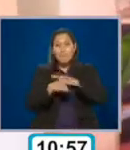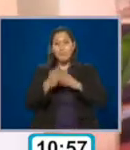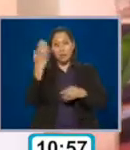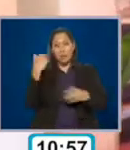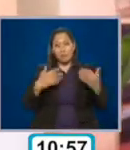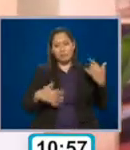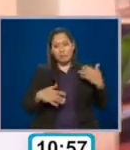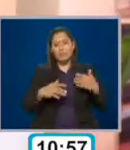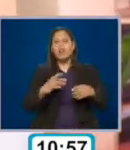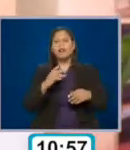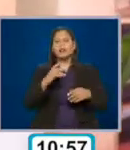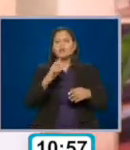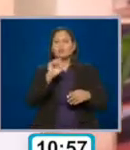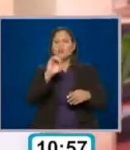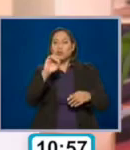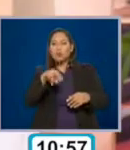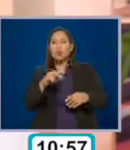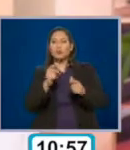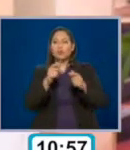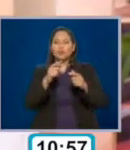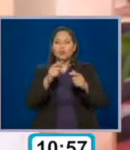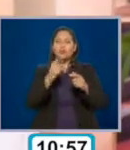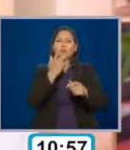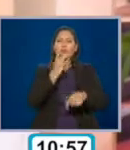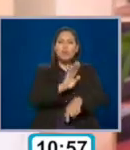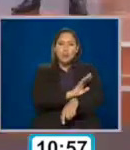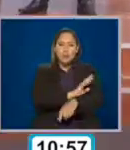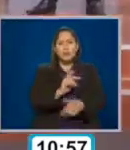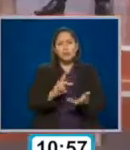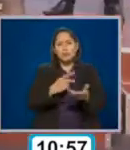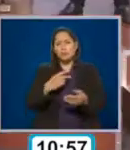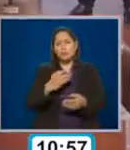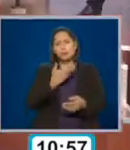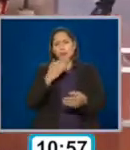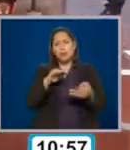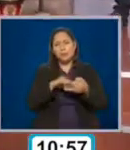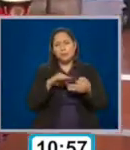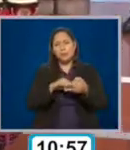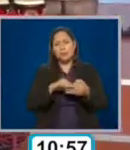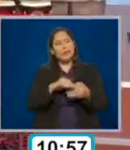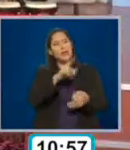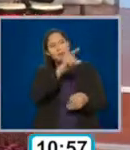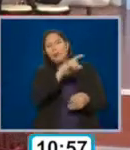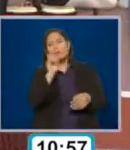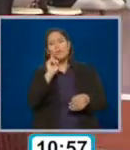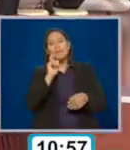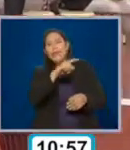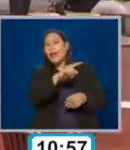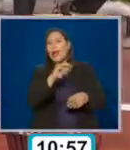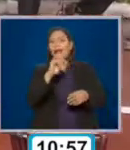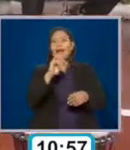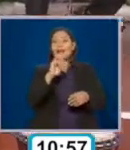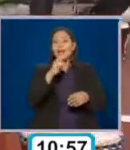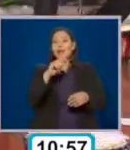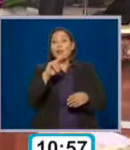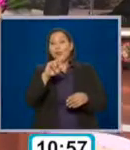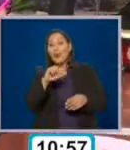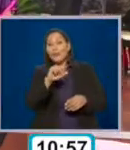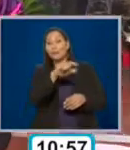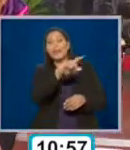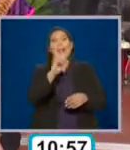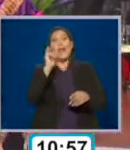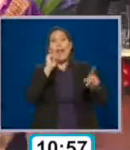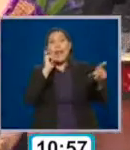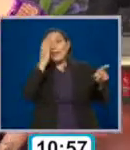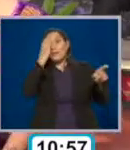Ajá. el son de la iguana y era como tan seguido que lo hacíamos que la Las gente empezaron a identificaban. decir, son las del son de la iguana, ahí van las